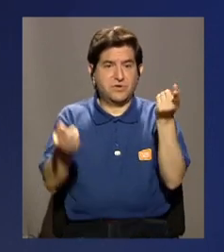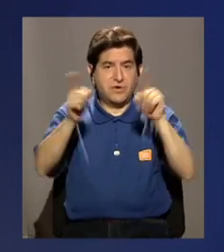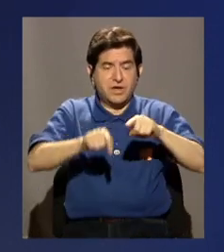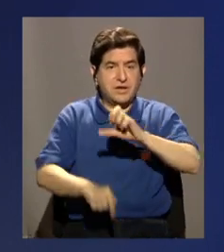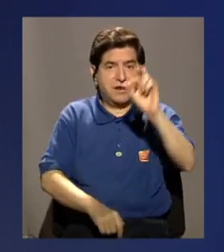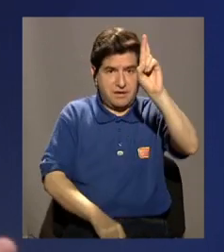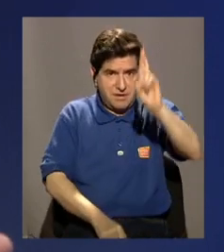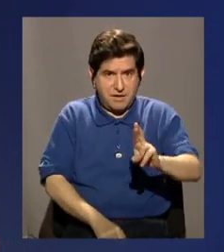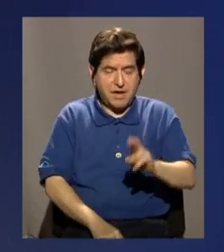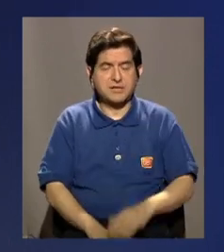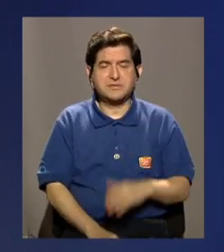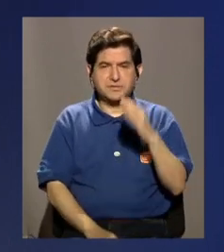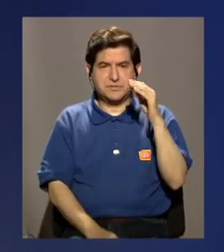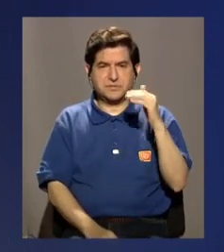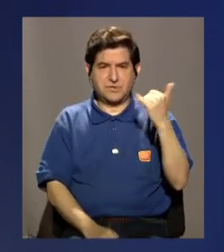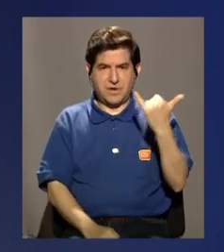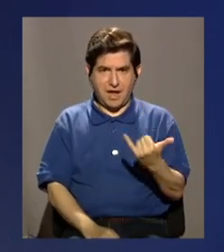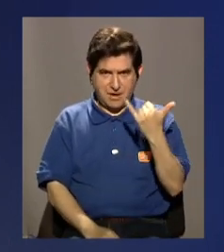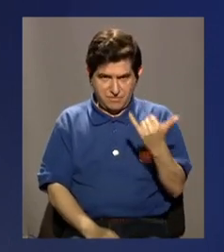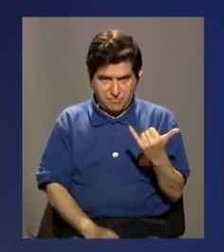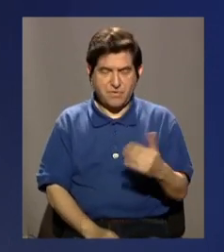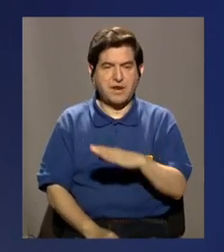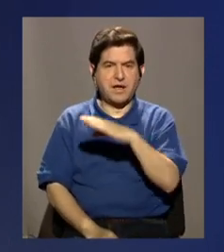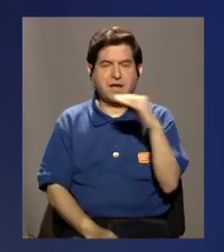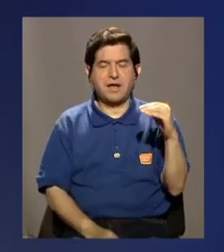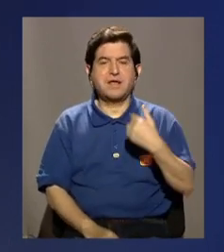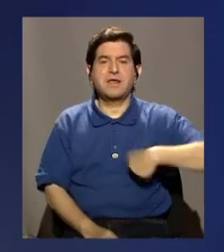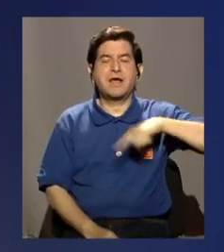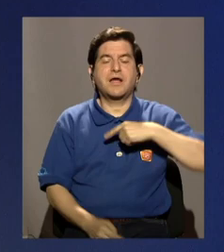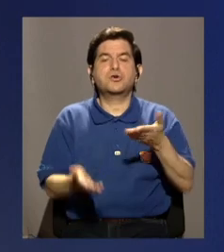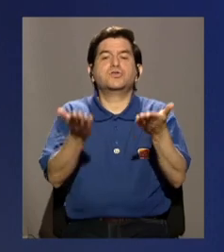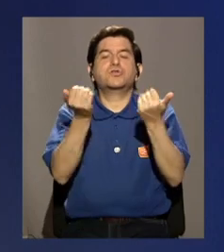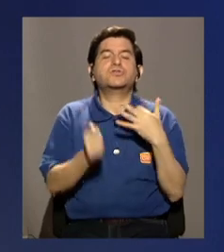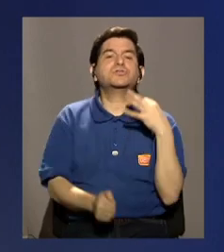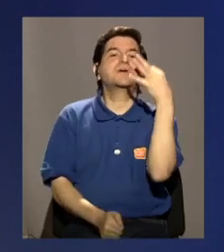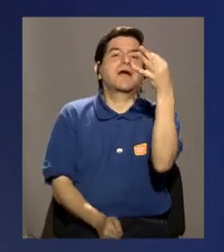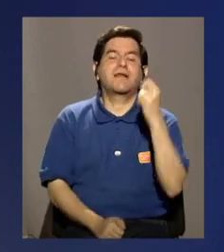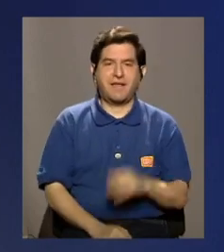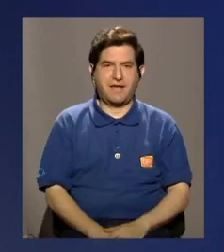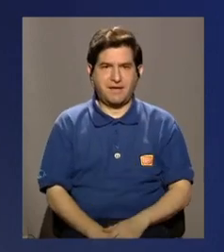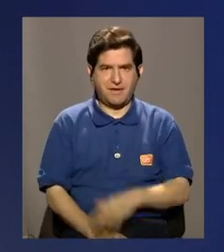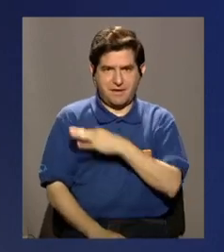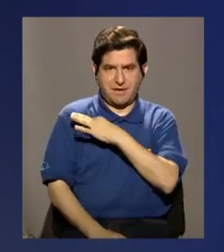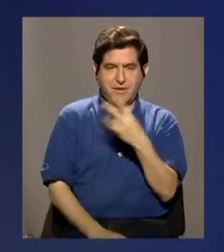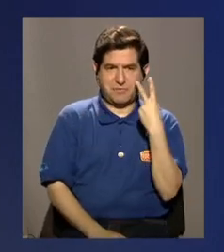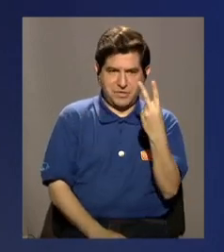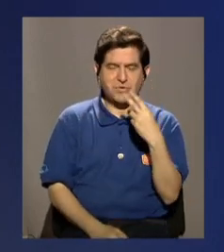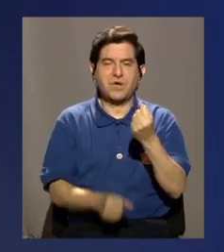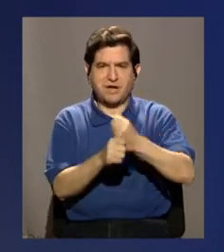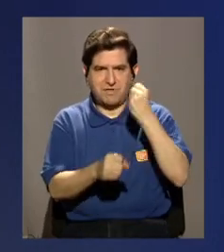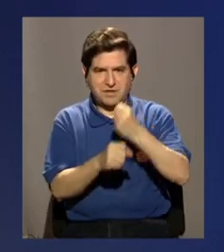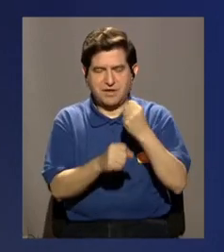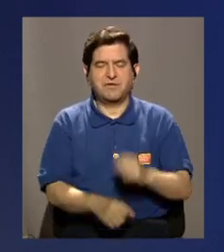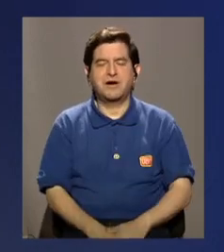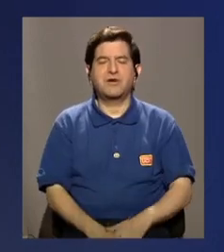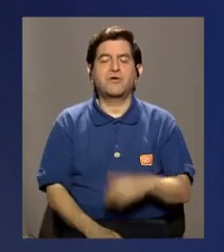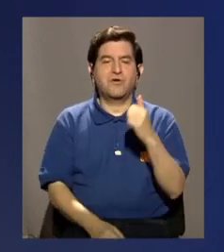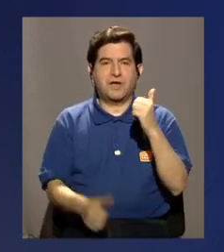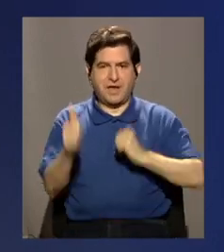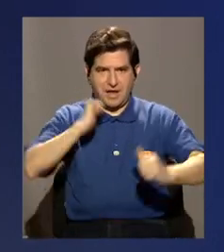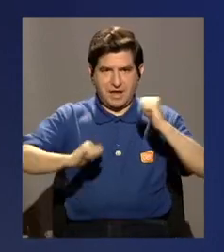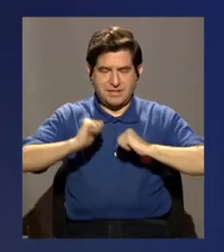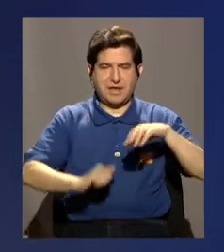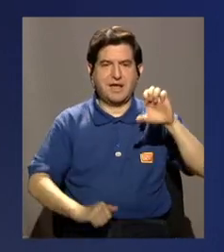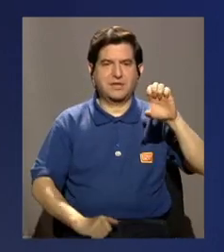la costa rica que vivimos y la costa rica que queremos y lo invito a que vaya a ver esta hora en el teatro